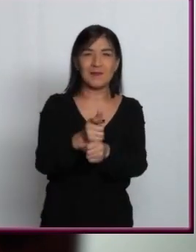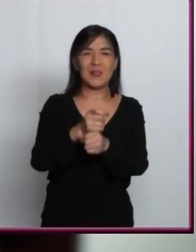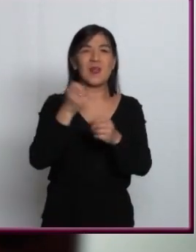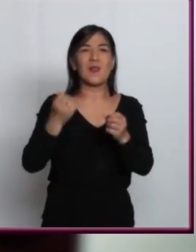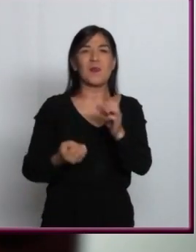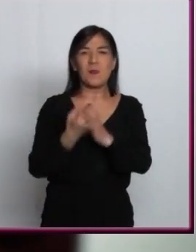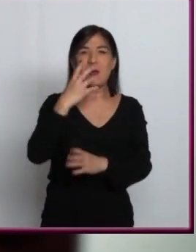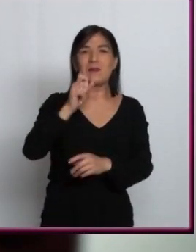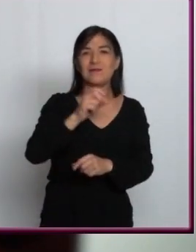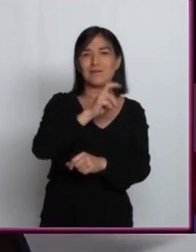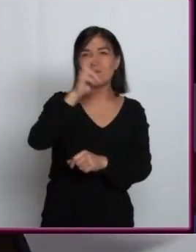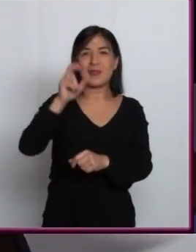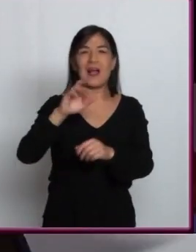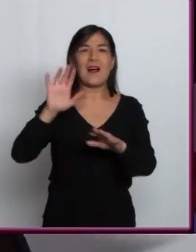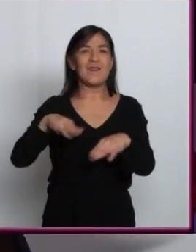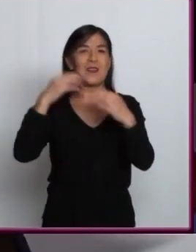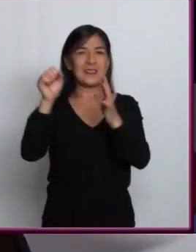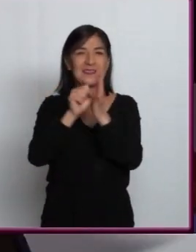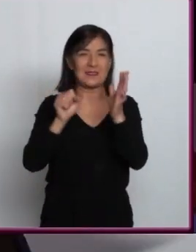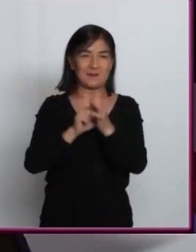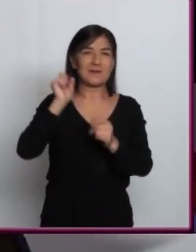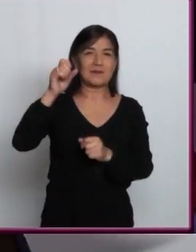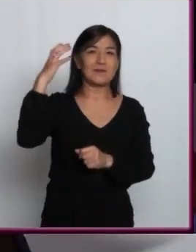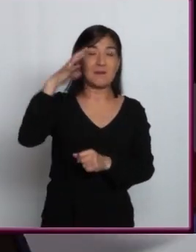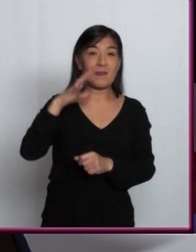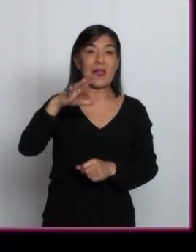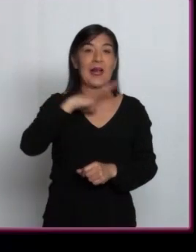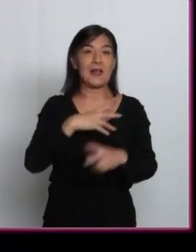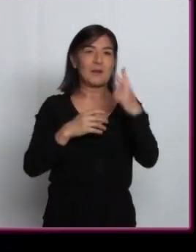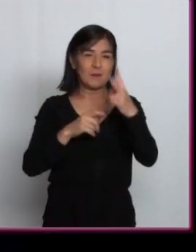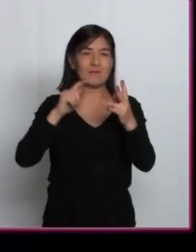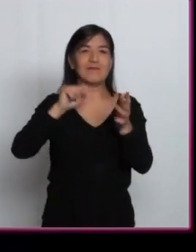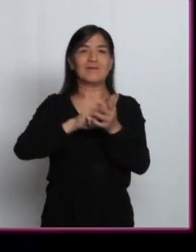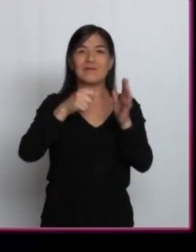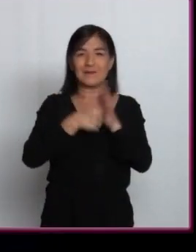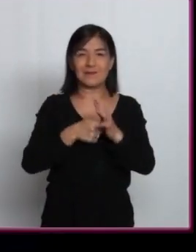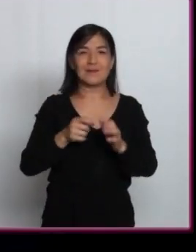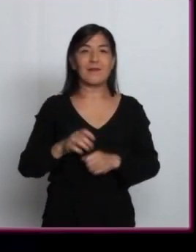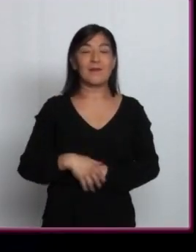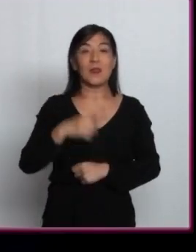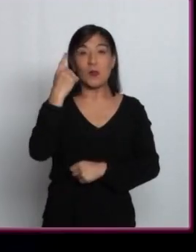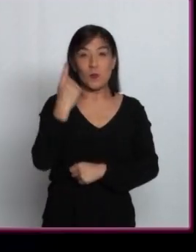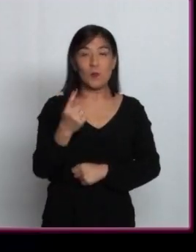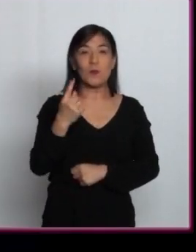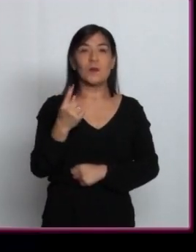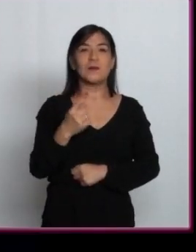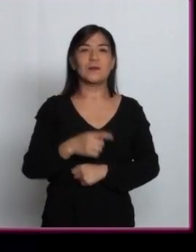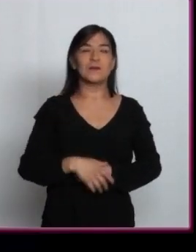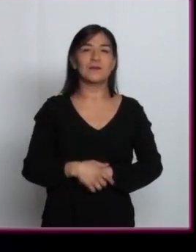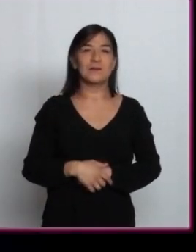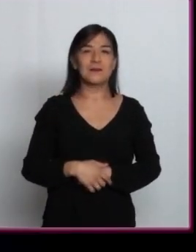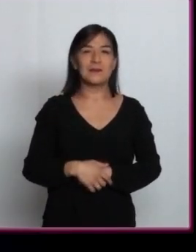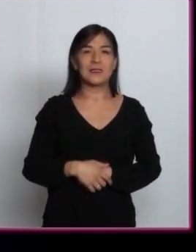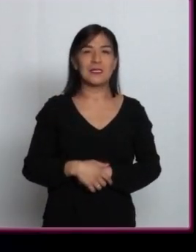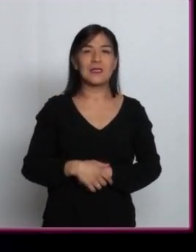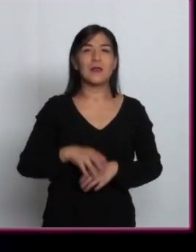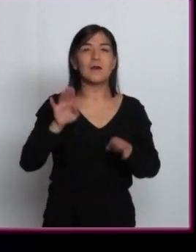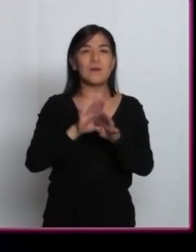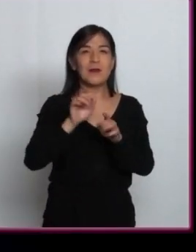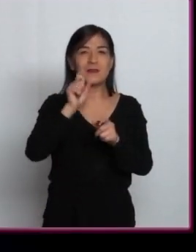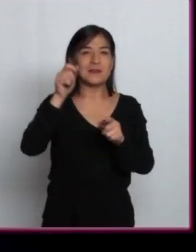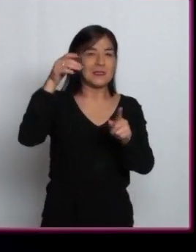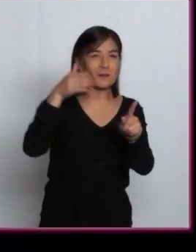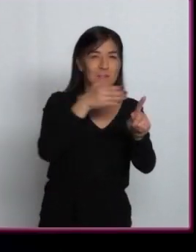que están fuera de nuestro sistema solar? Bueno, mira, básicamente son 2 técnicas. Una se llama el tránsito